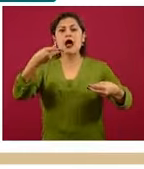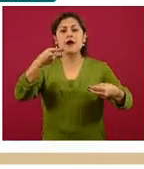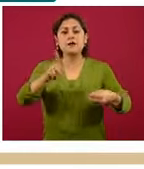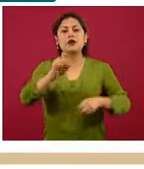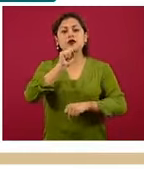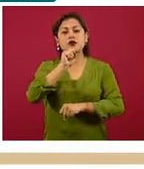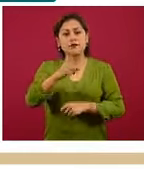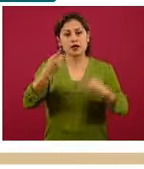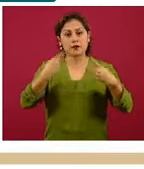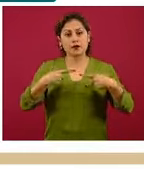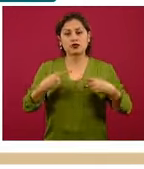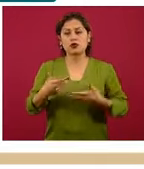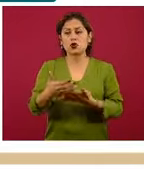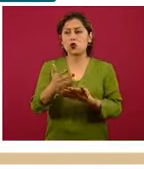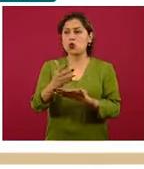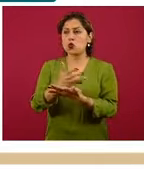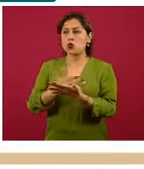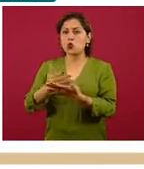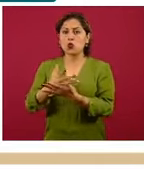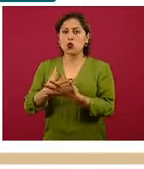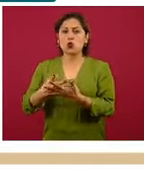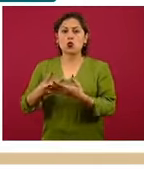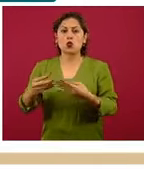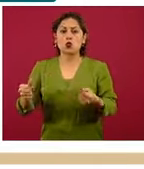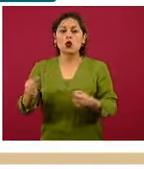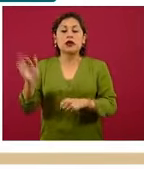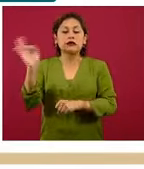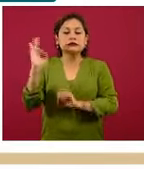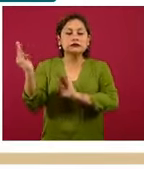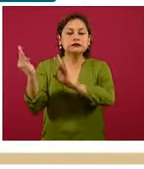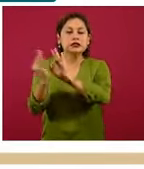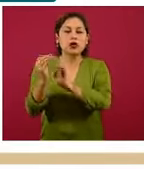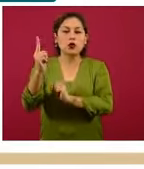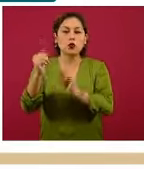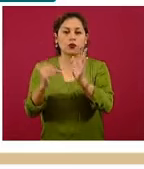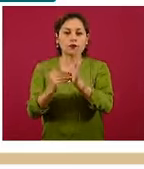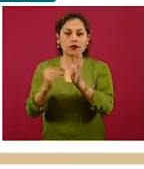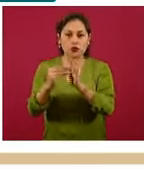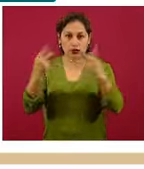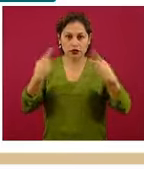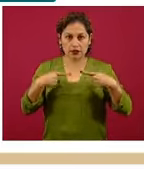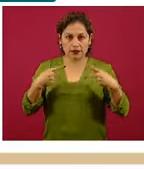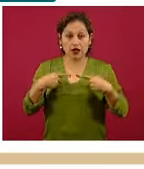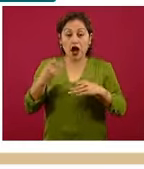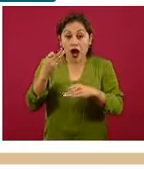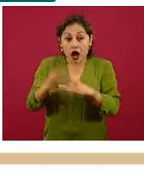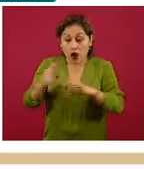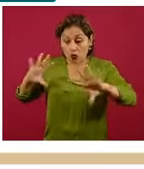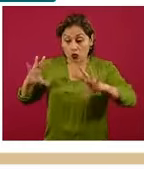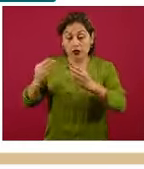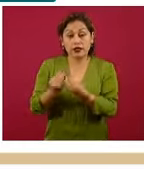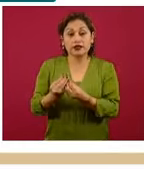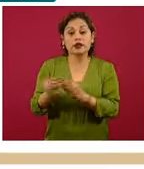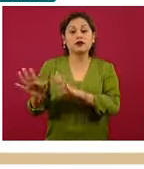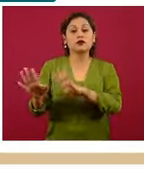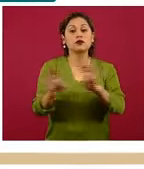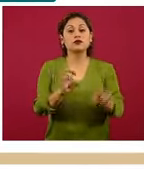pues prácticamente o muy cerca de llegar al millón de personas. Para el día de hoy son específicamente